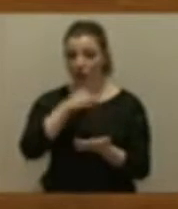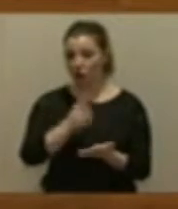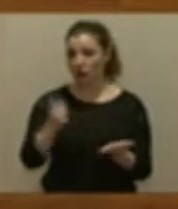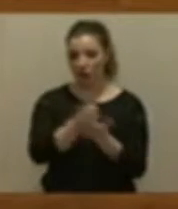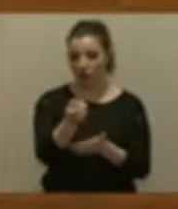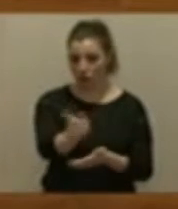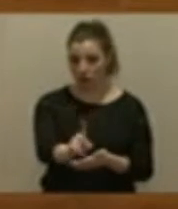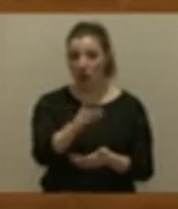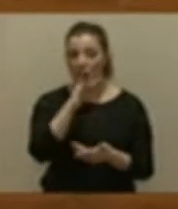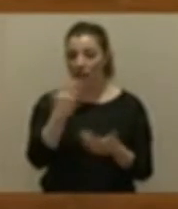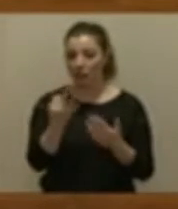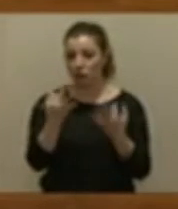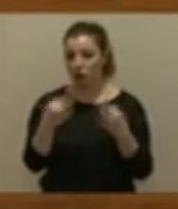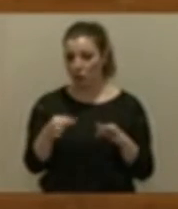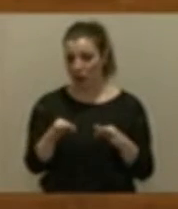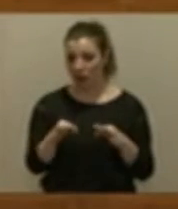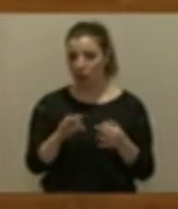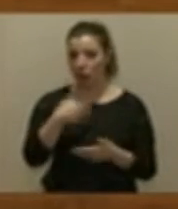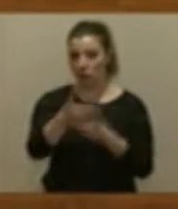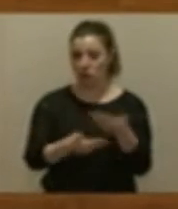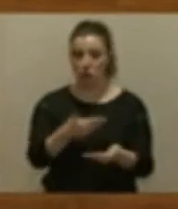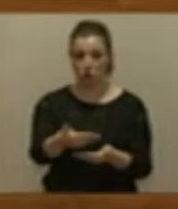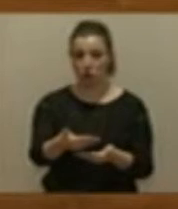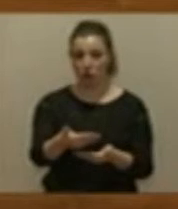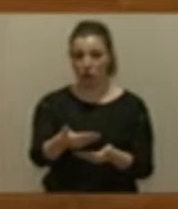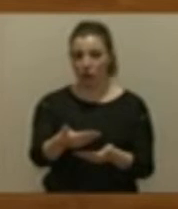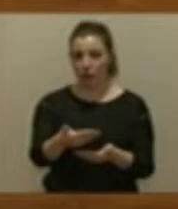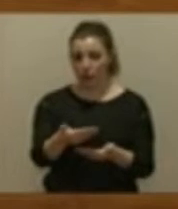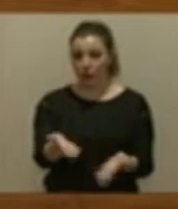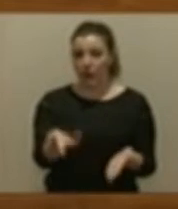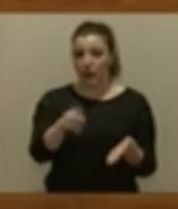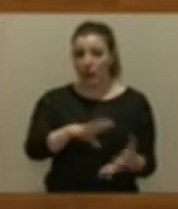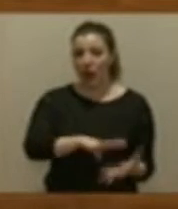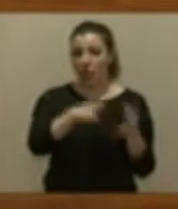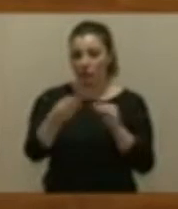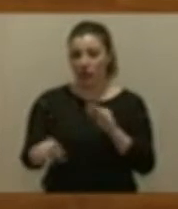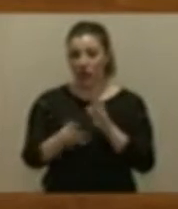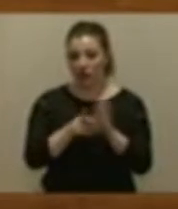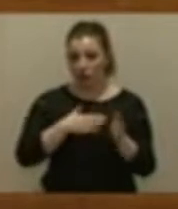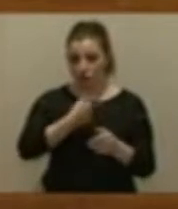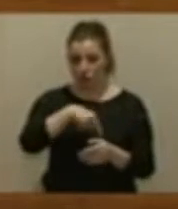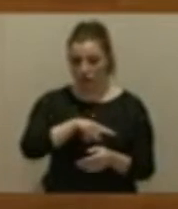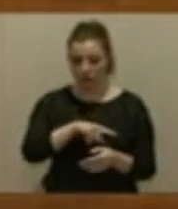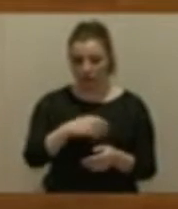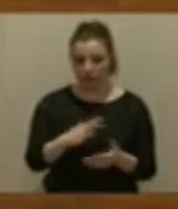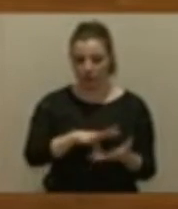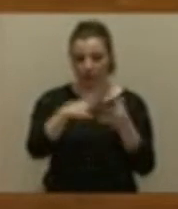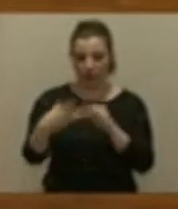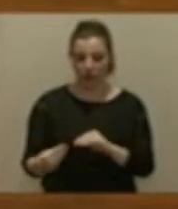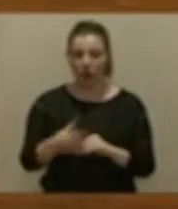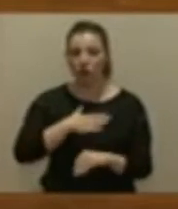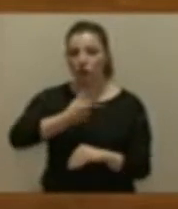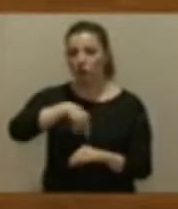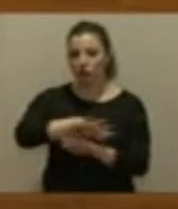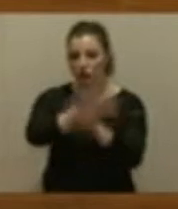y es momento de normalizar los procesos participativos y adaptar nuestra legislación a ellos. Nosotros lo